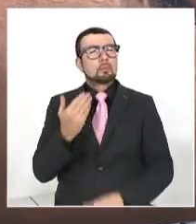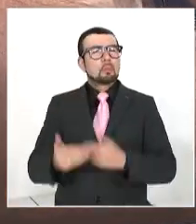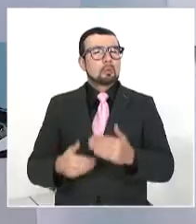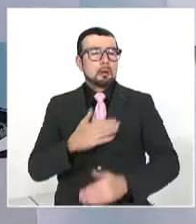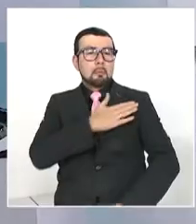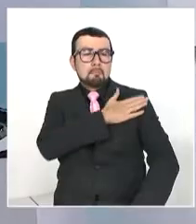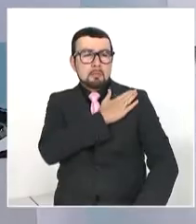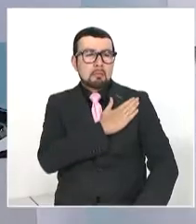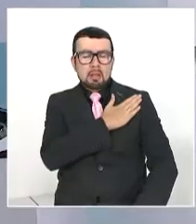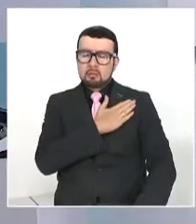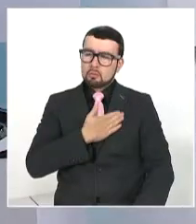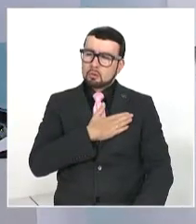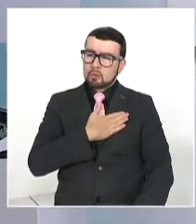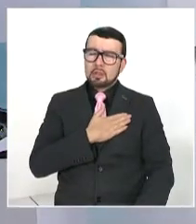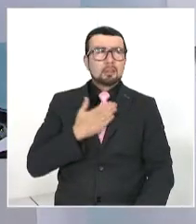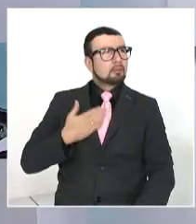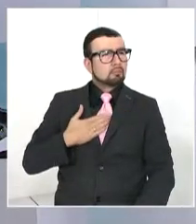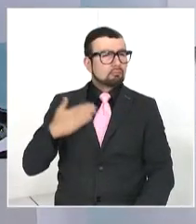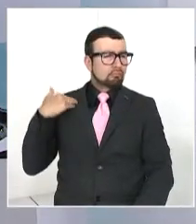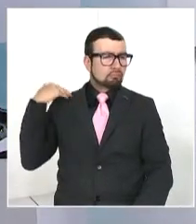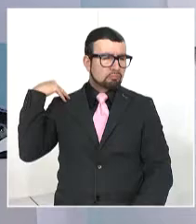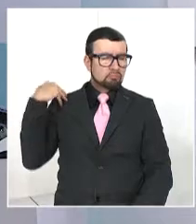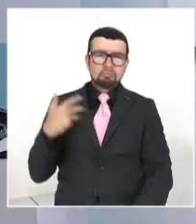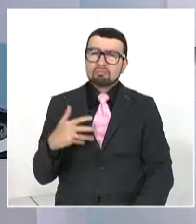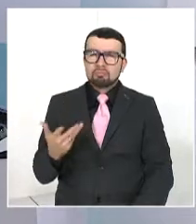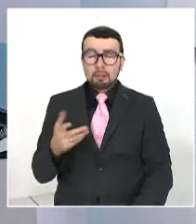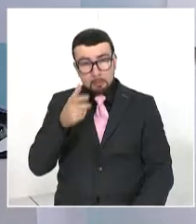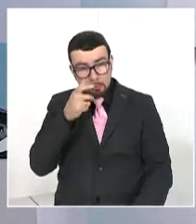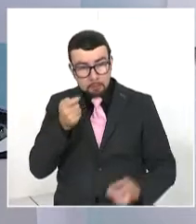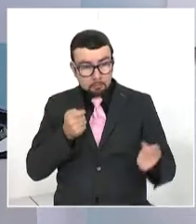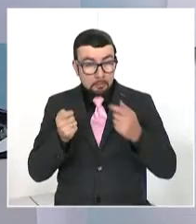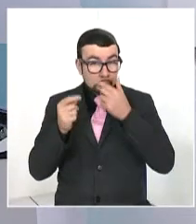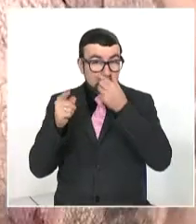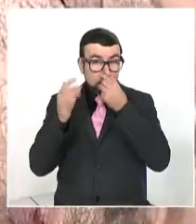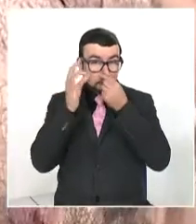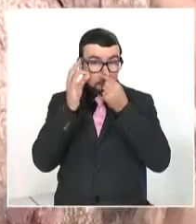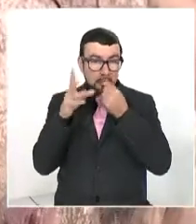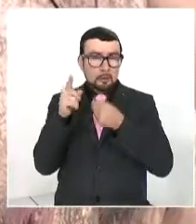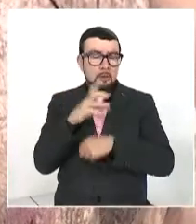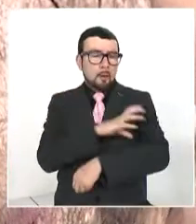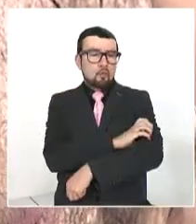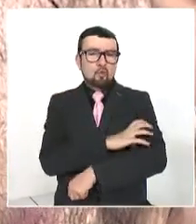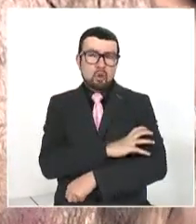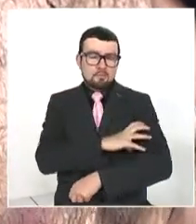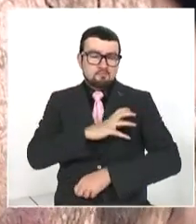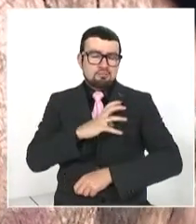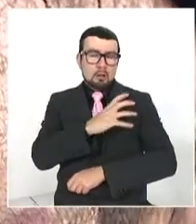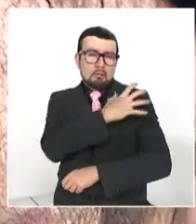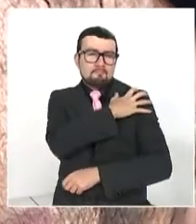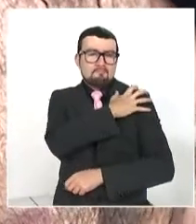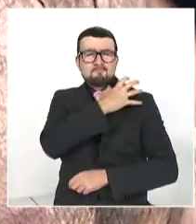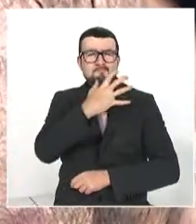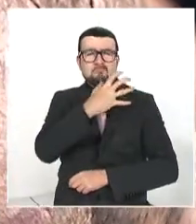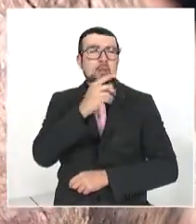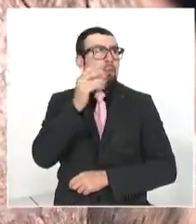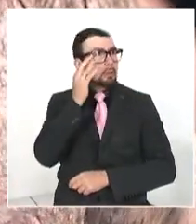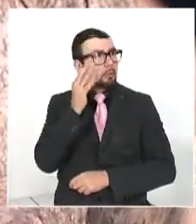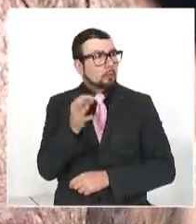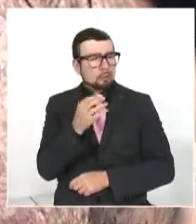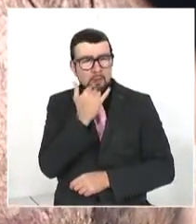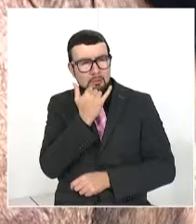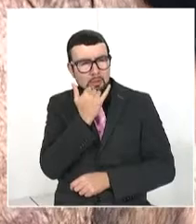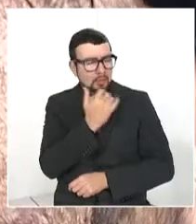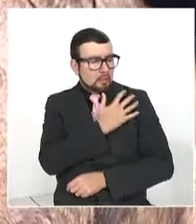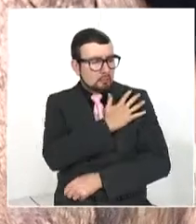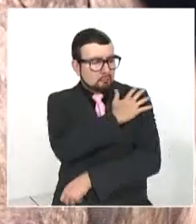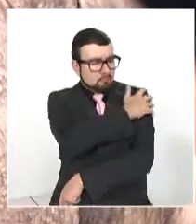si hay un problema aquí sobre el músculo, cada una de la parte muscular, sobre el subescapular,